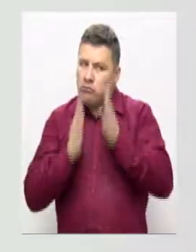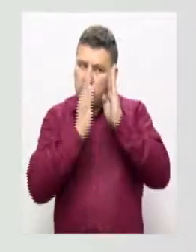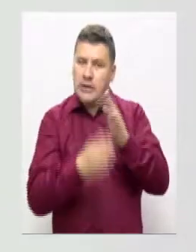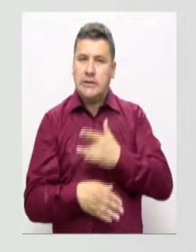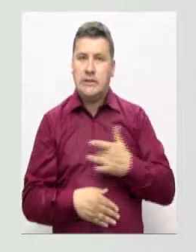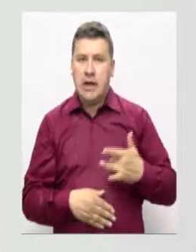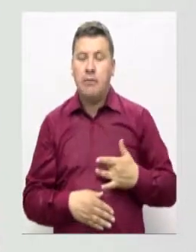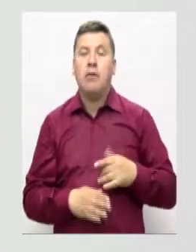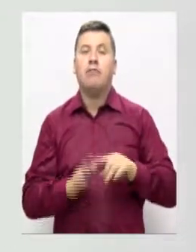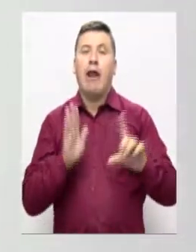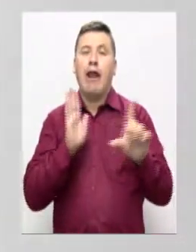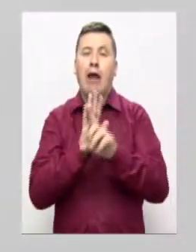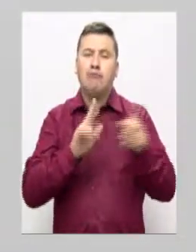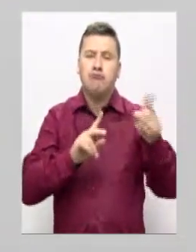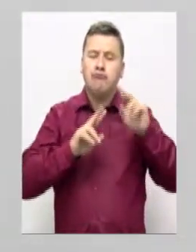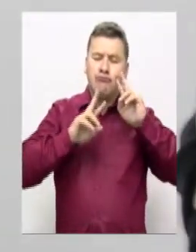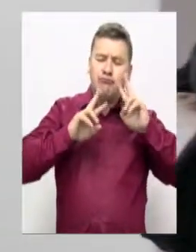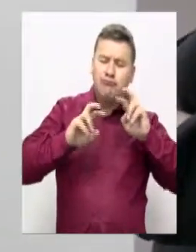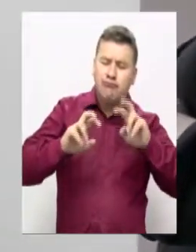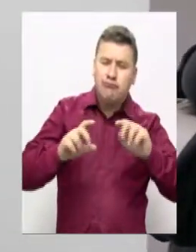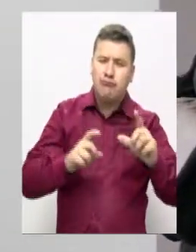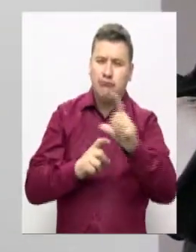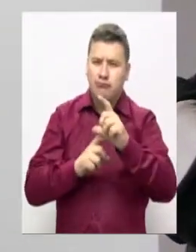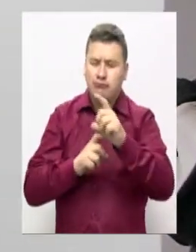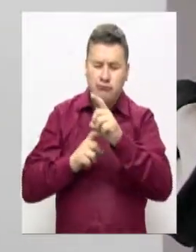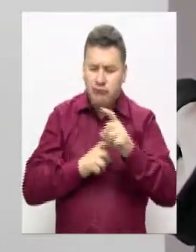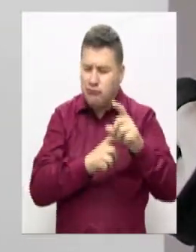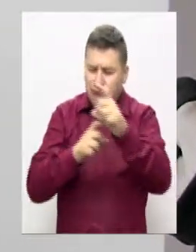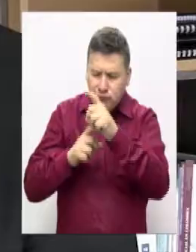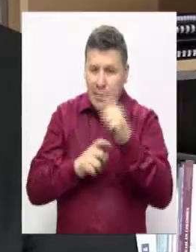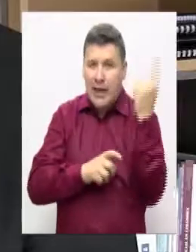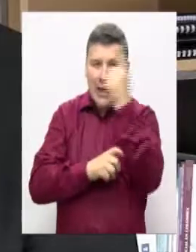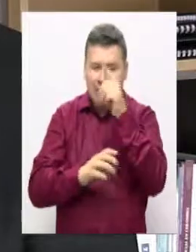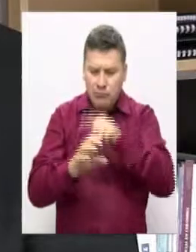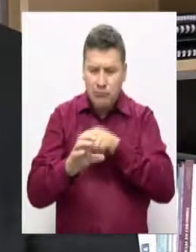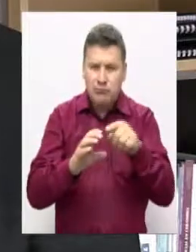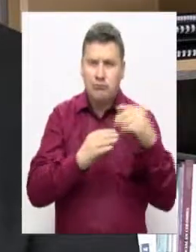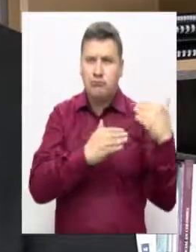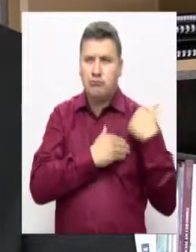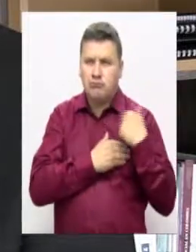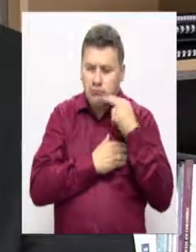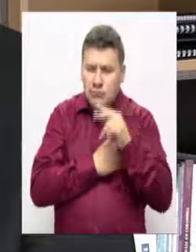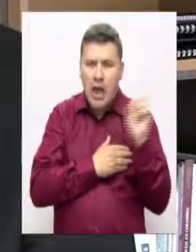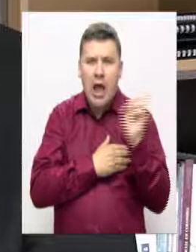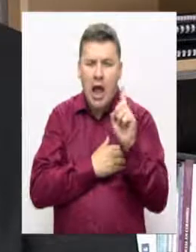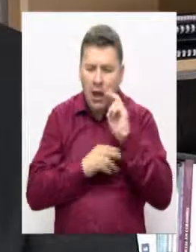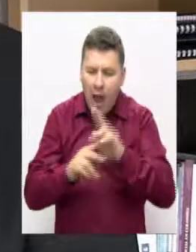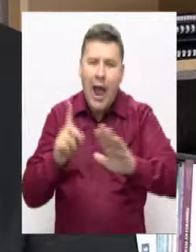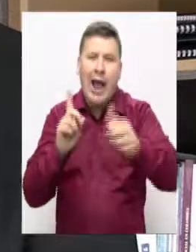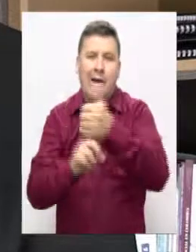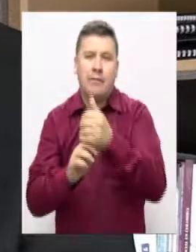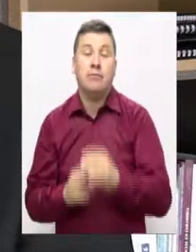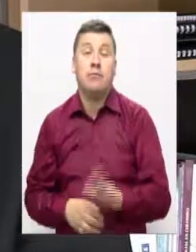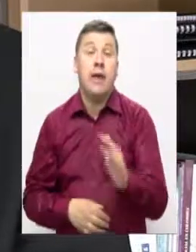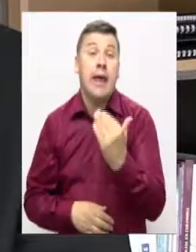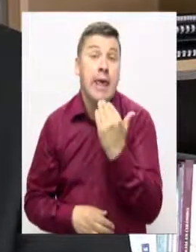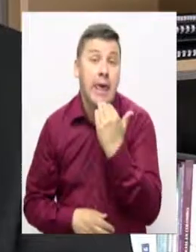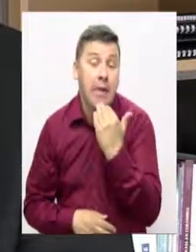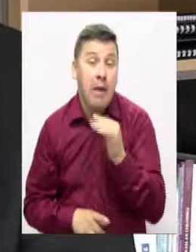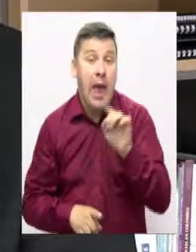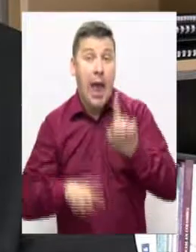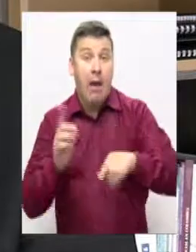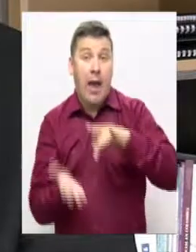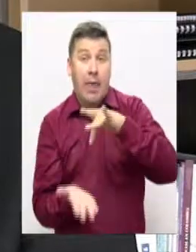Social. Así lo establecen las investigaciones desarrolladas por la Contraloría General de la República en los últimos años. Por